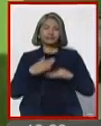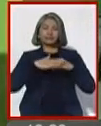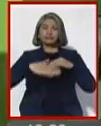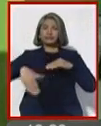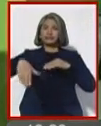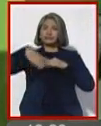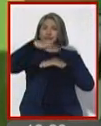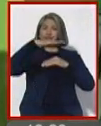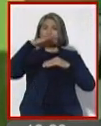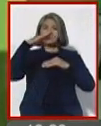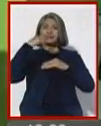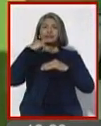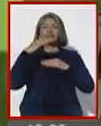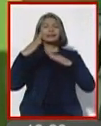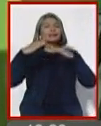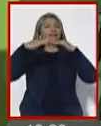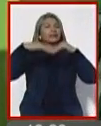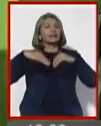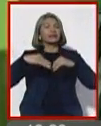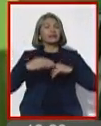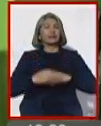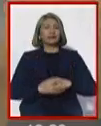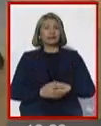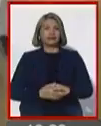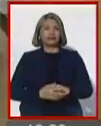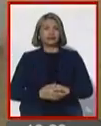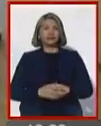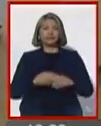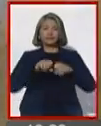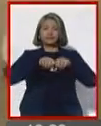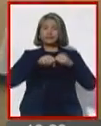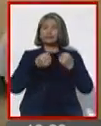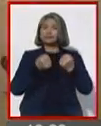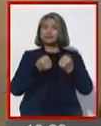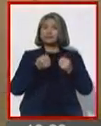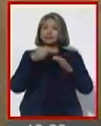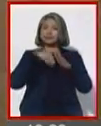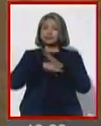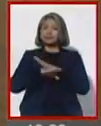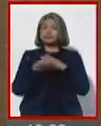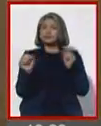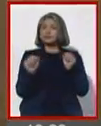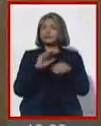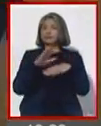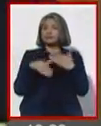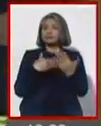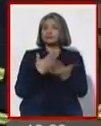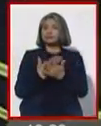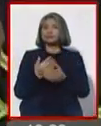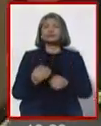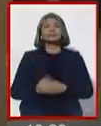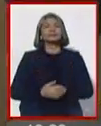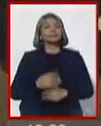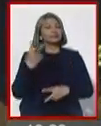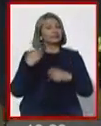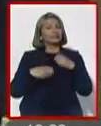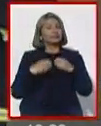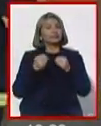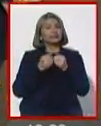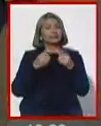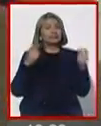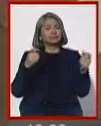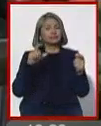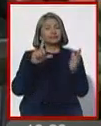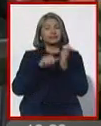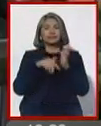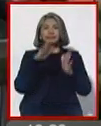arriba el parapeto cayó encima de la teja, entonces rompió la teja y entró el viento y ha roto ahí el tumbado. El problema no es muy grande, yo